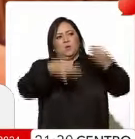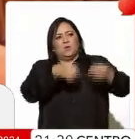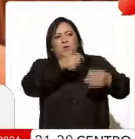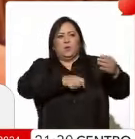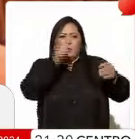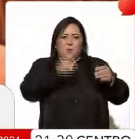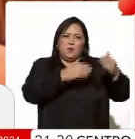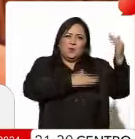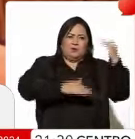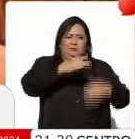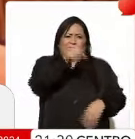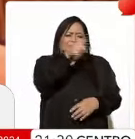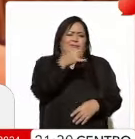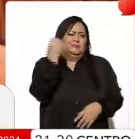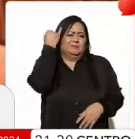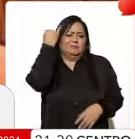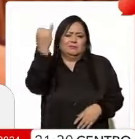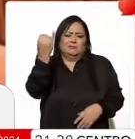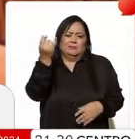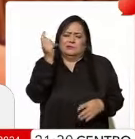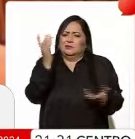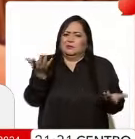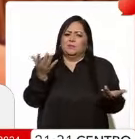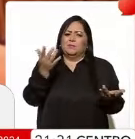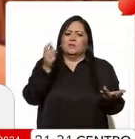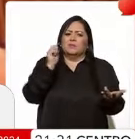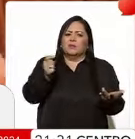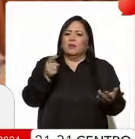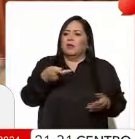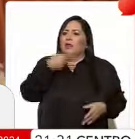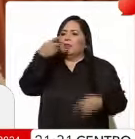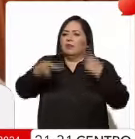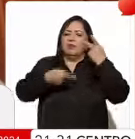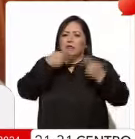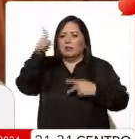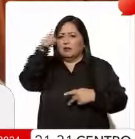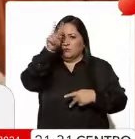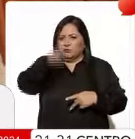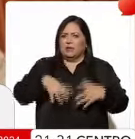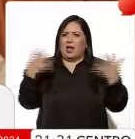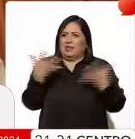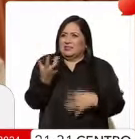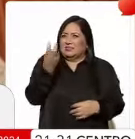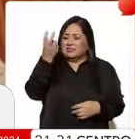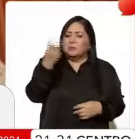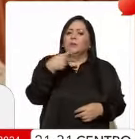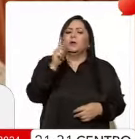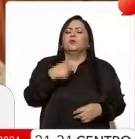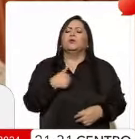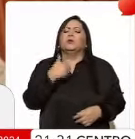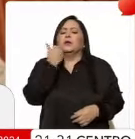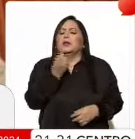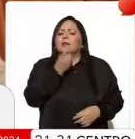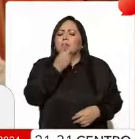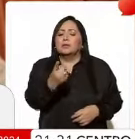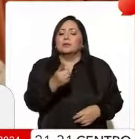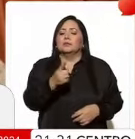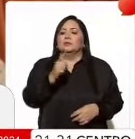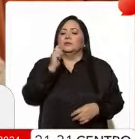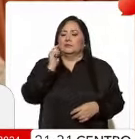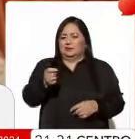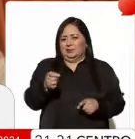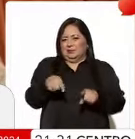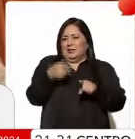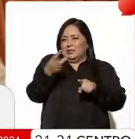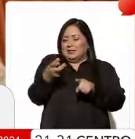magistrados. Imagínense el tipo de declaraciones que hacen ahí. Y yo te quiero señalar que la parte medular